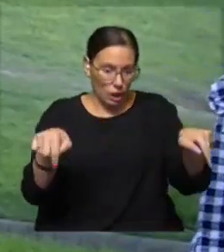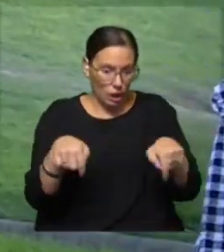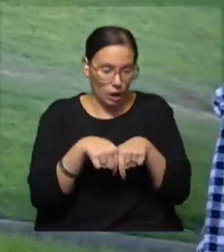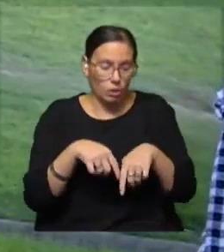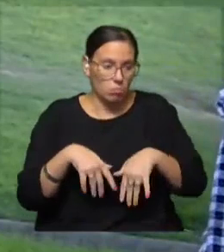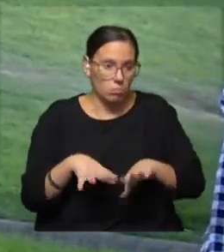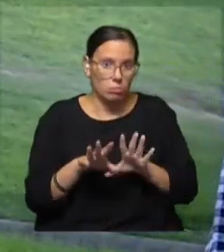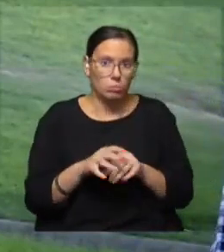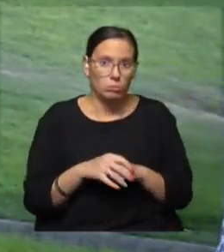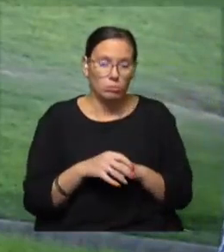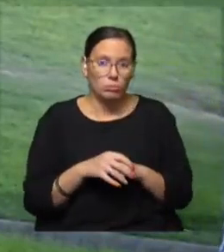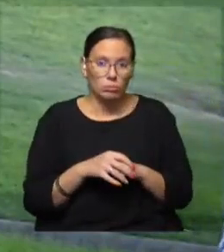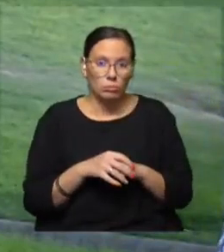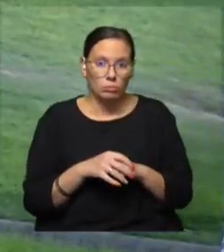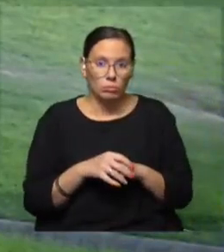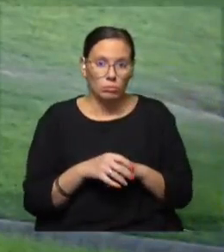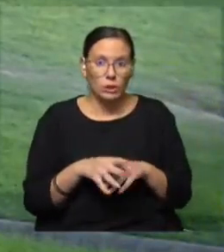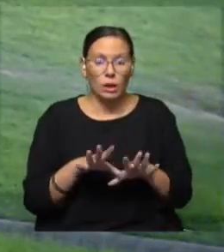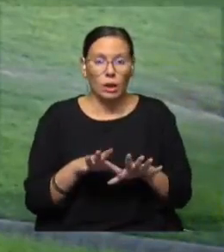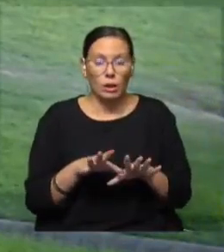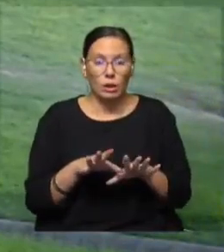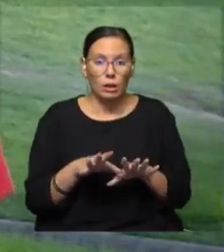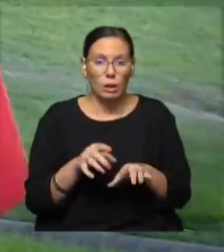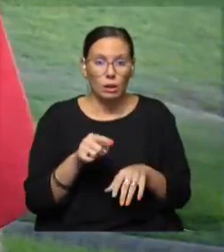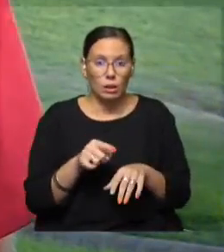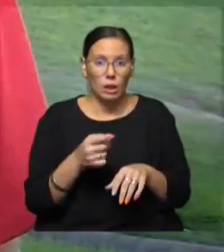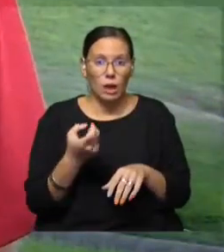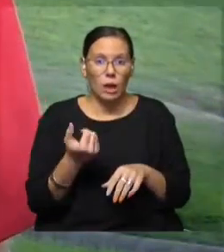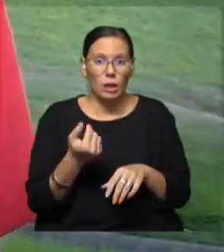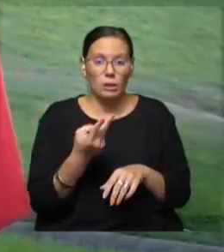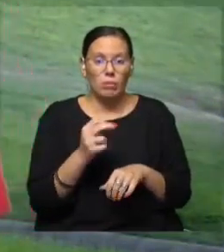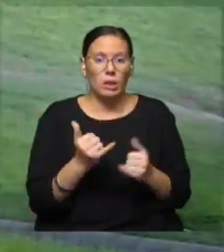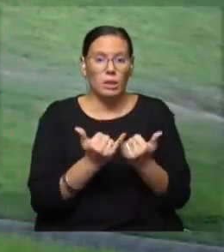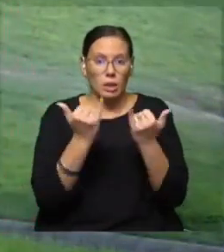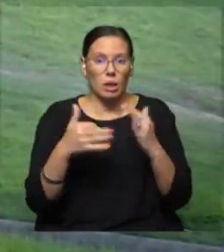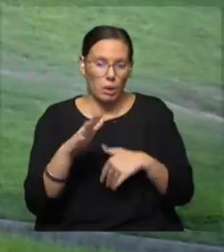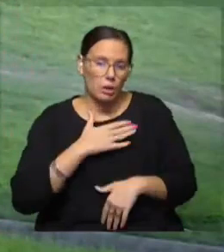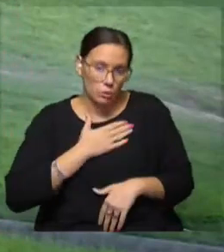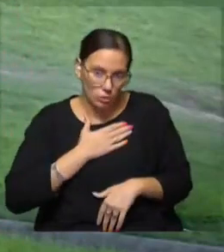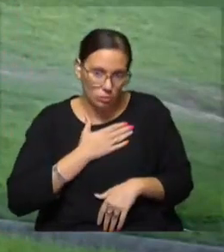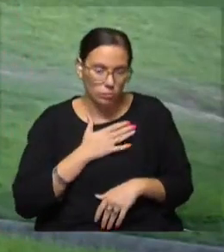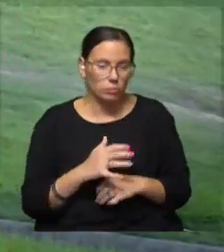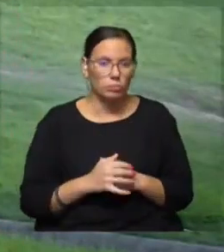pieza. Y bueno, ahí transcurrimos casi 20 días más, en el caso mío,